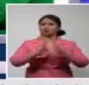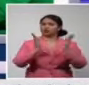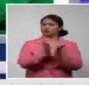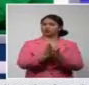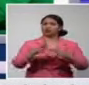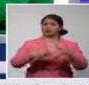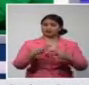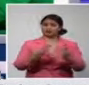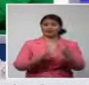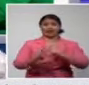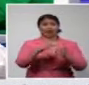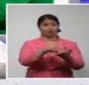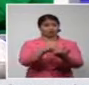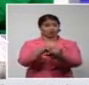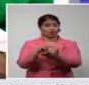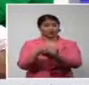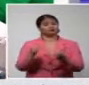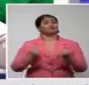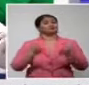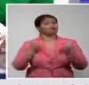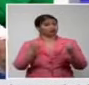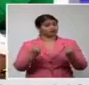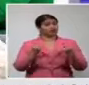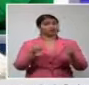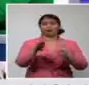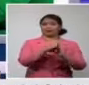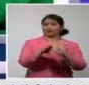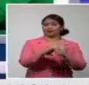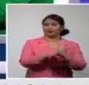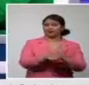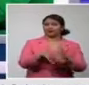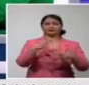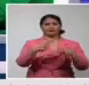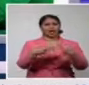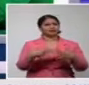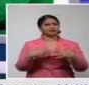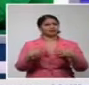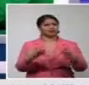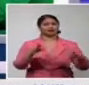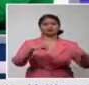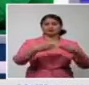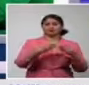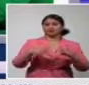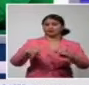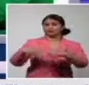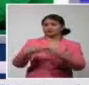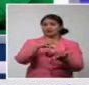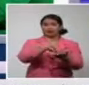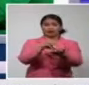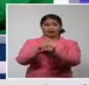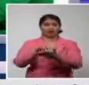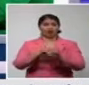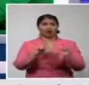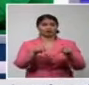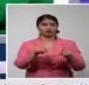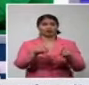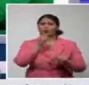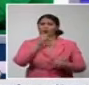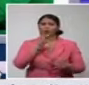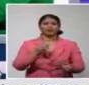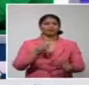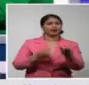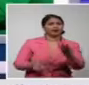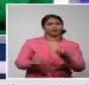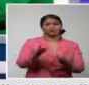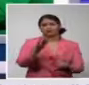incrementan. Se hacen cierres de zonas determinadas donde se concentra transmisión, o bien